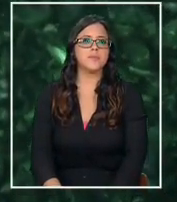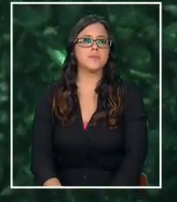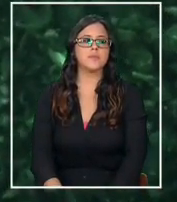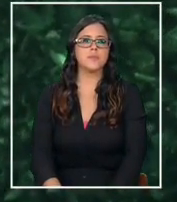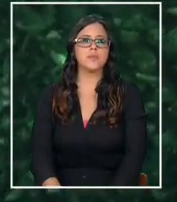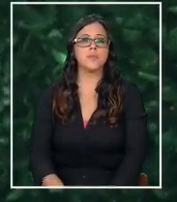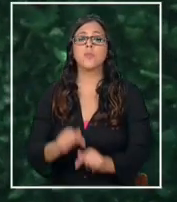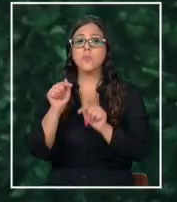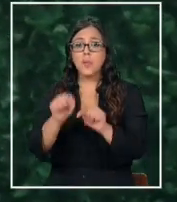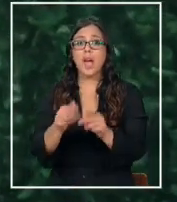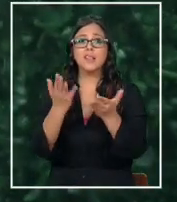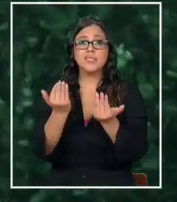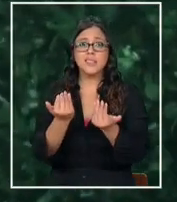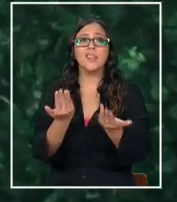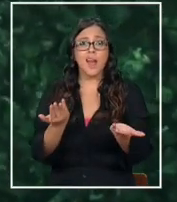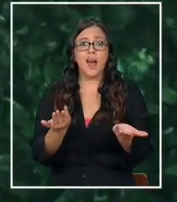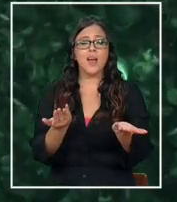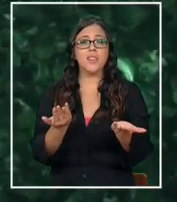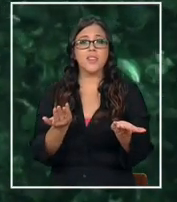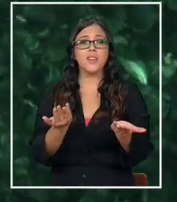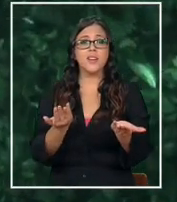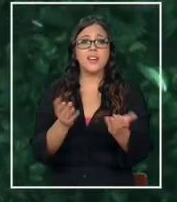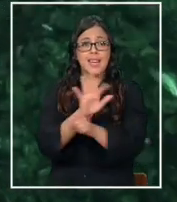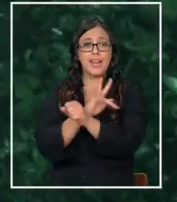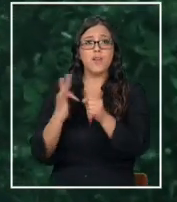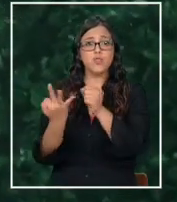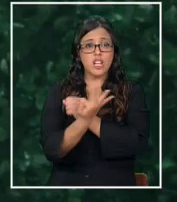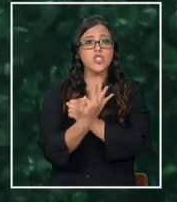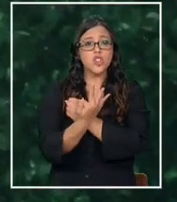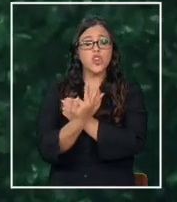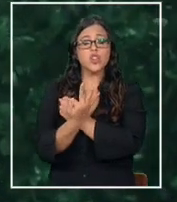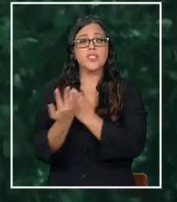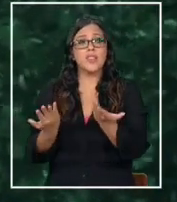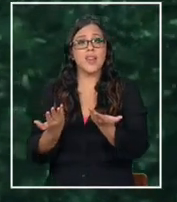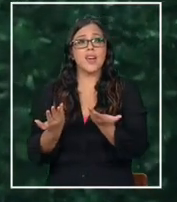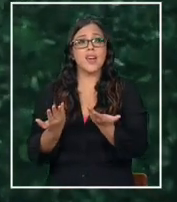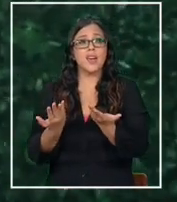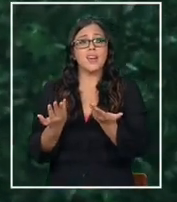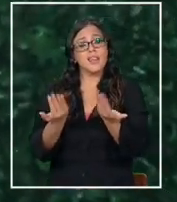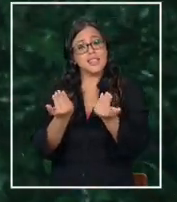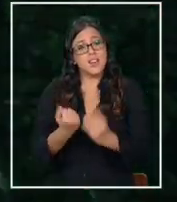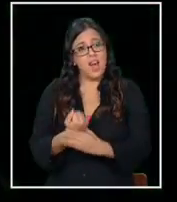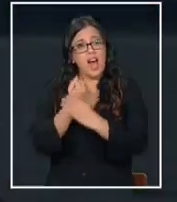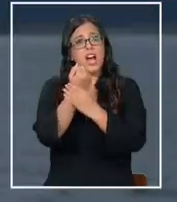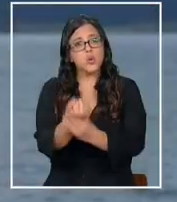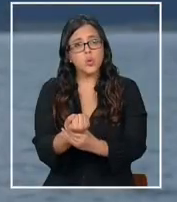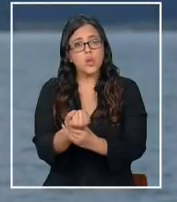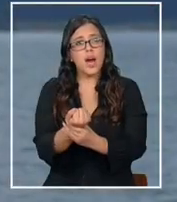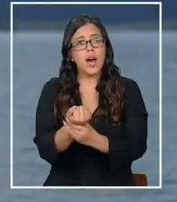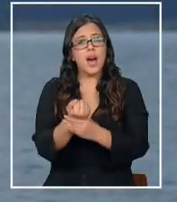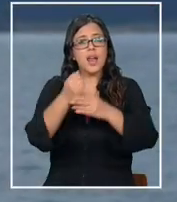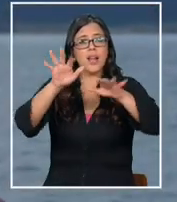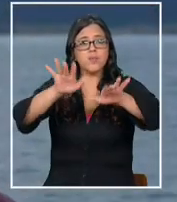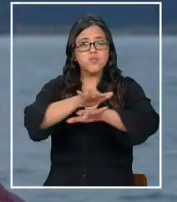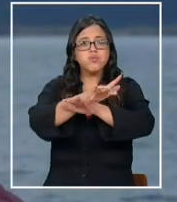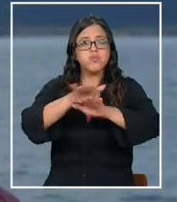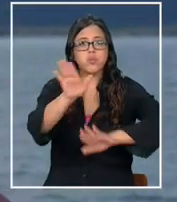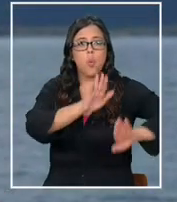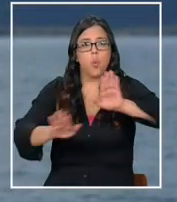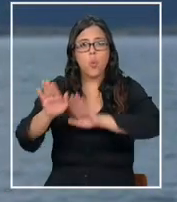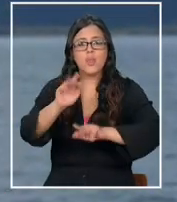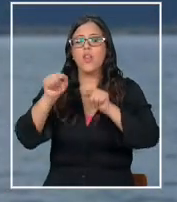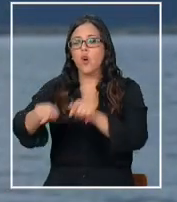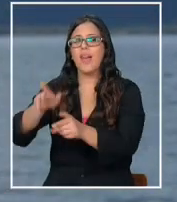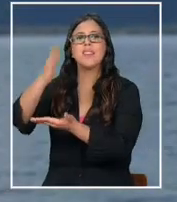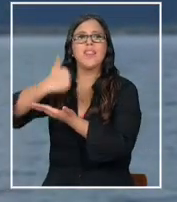Había una necesidad, una deuda pendiente por parte de la Fundación de poder contribuir a la conservación marina. Y los espejos de conservación es un tipo